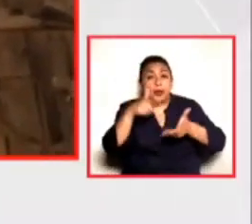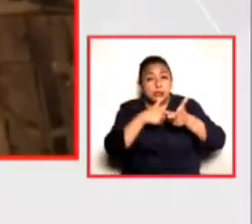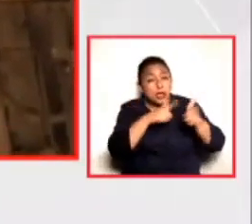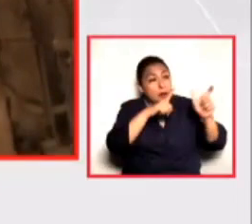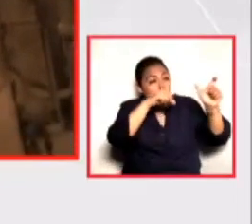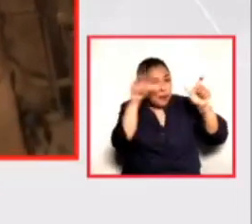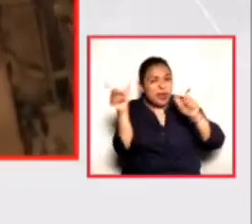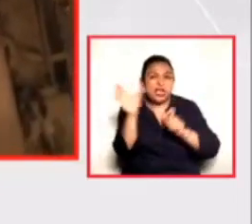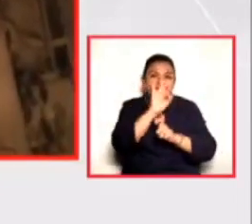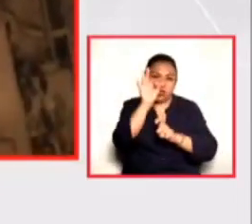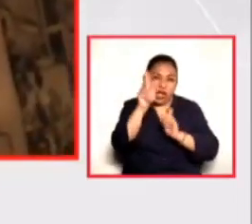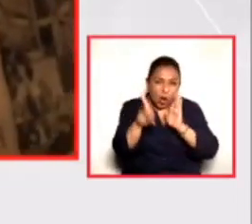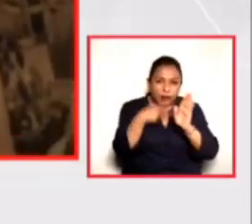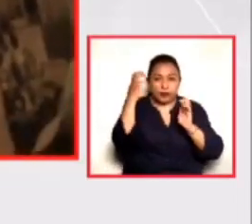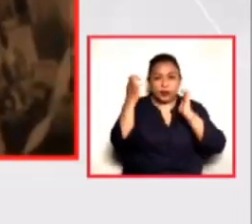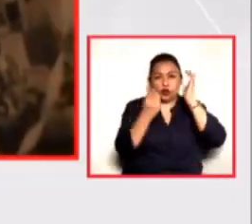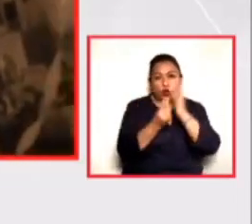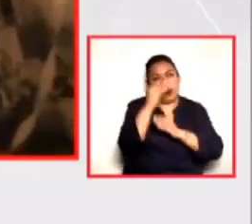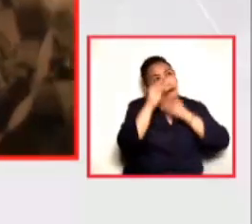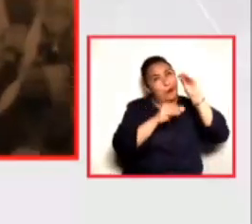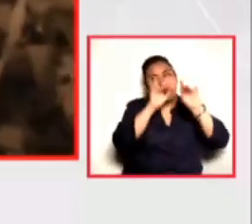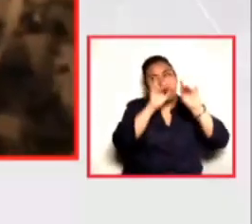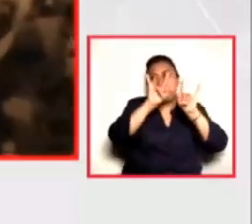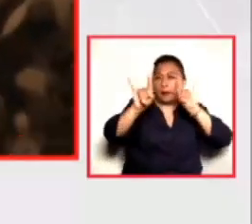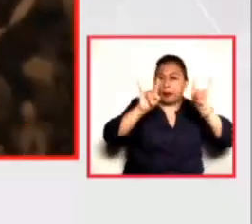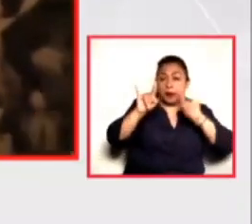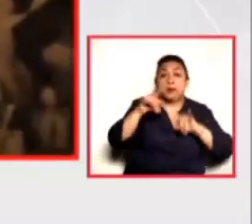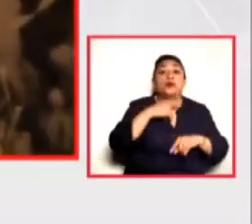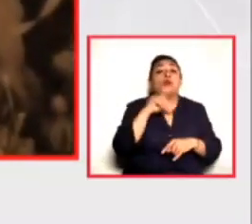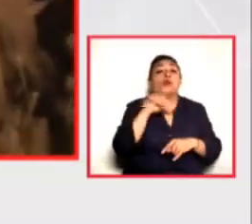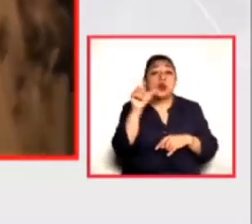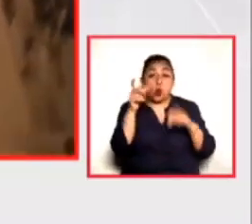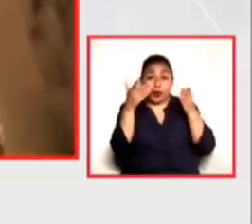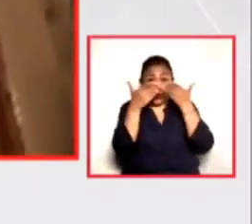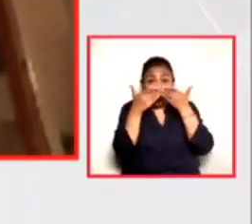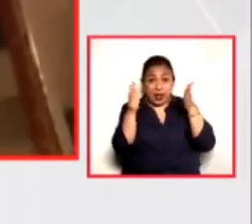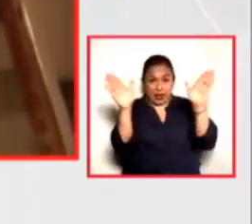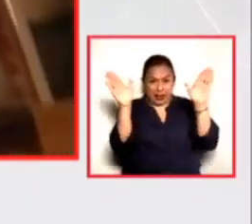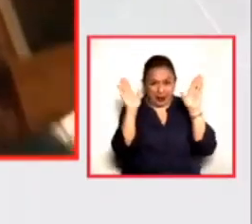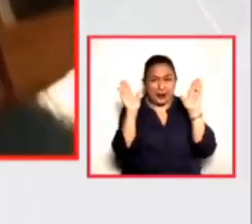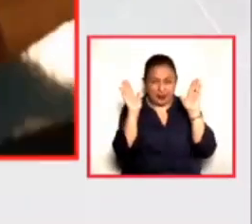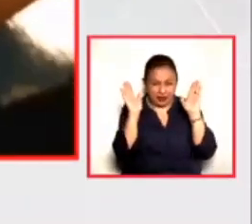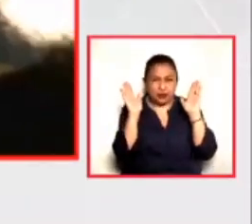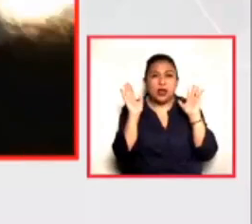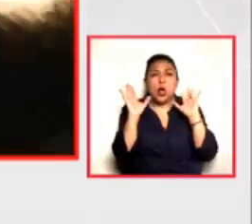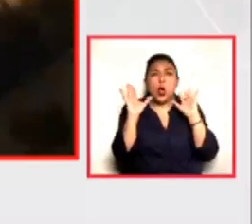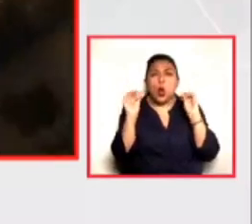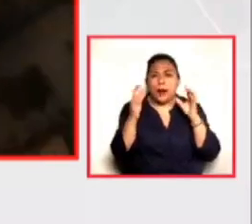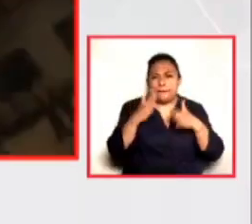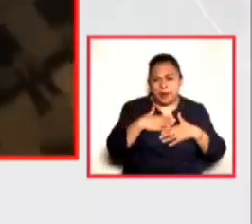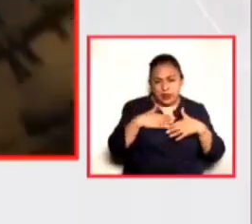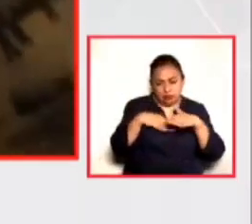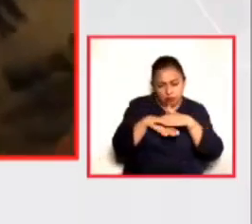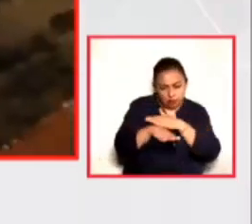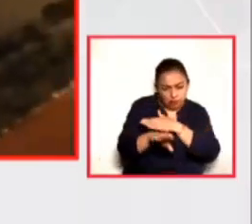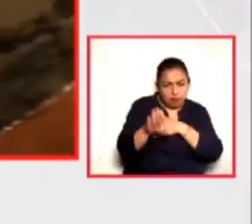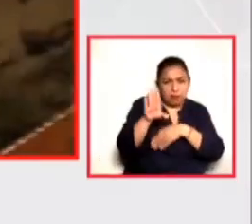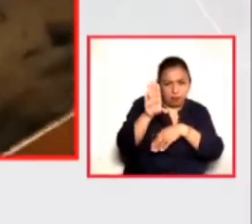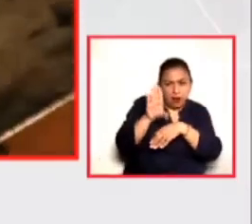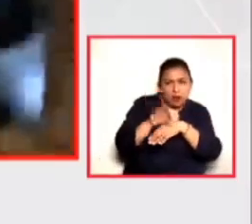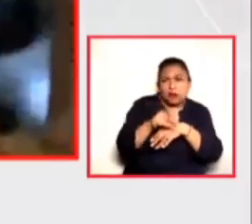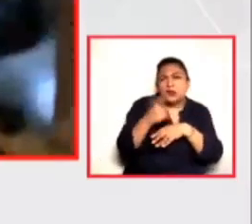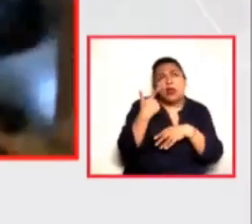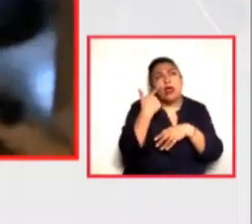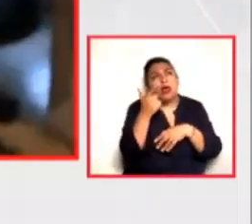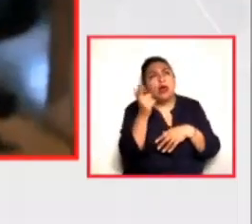exposición. Y cuando ya abren las puertas o me dejan ver cosas o etcétera, pues